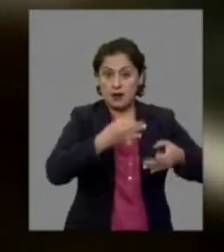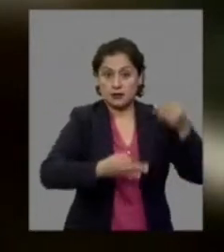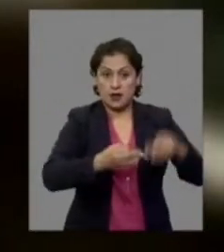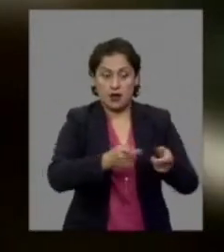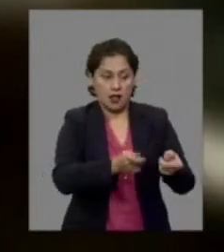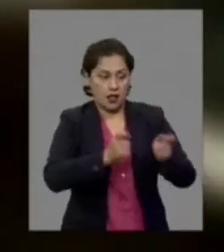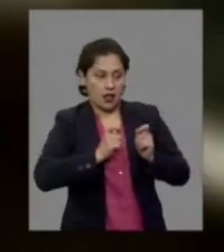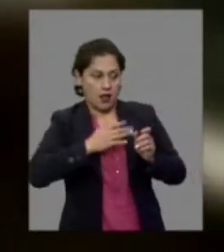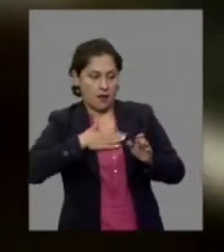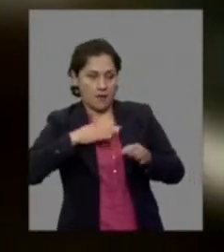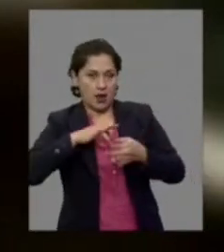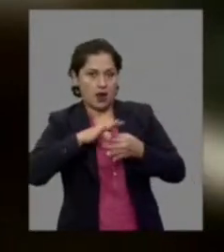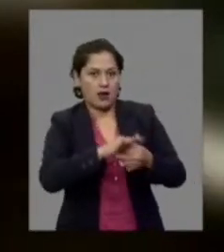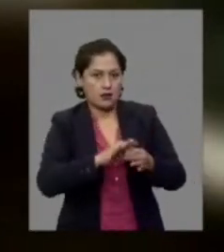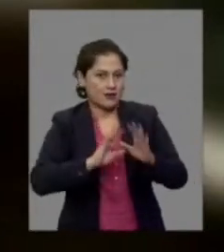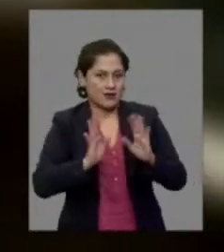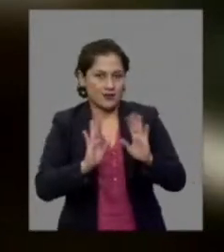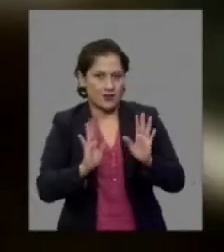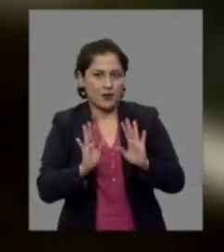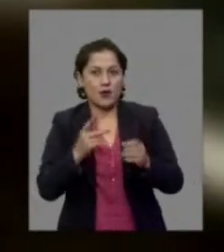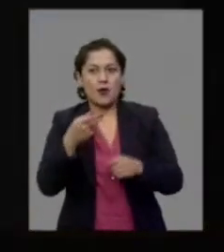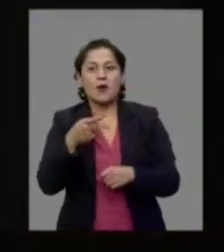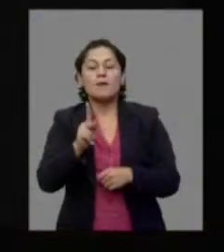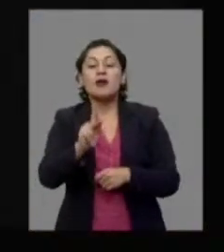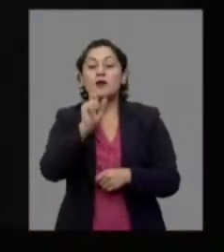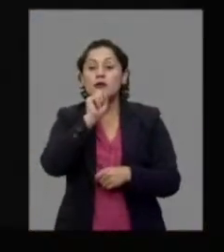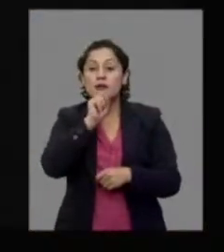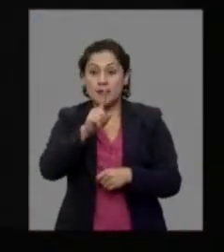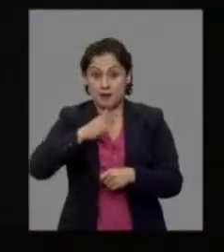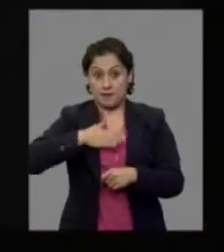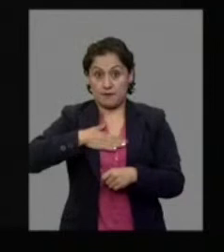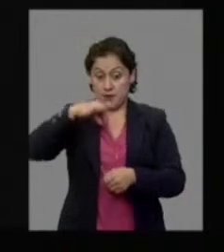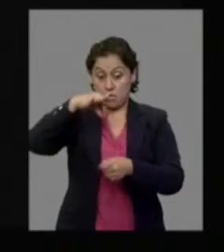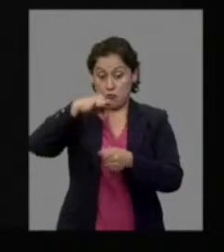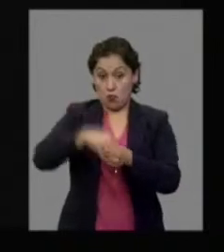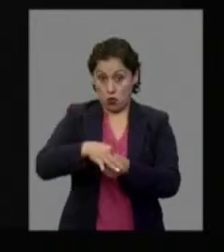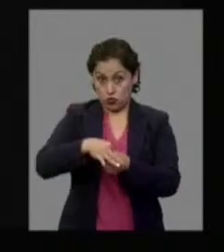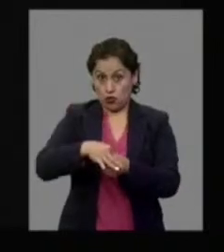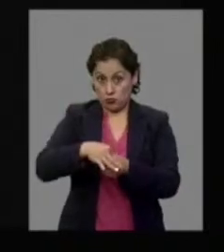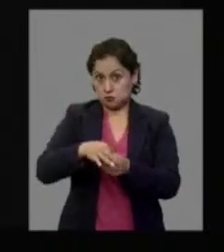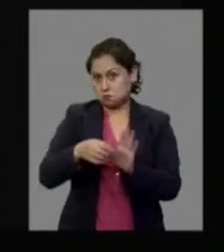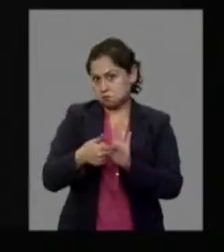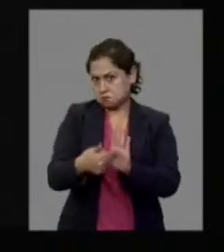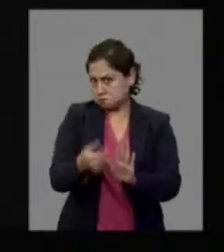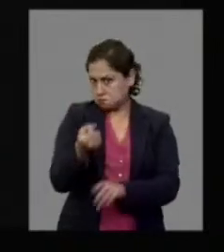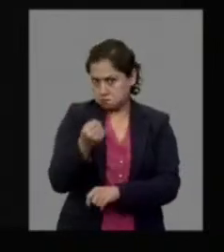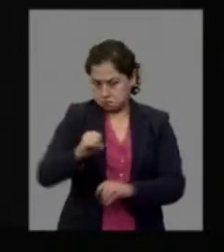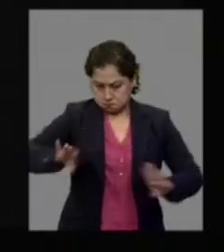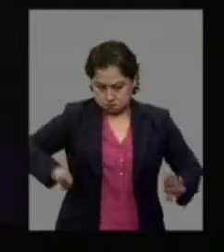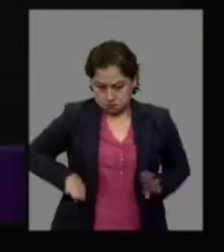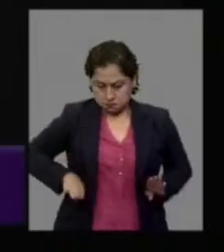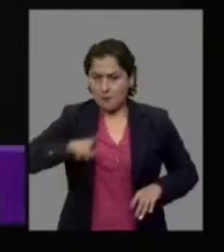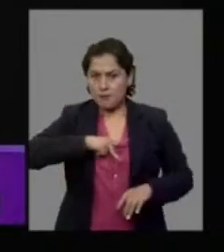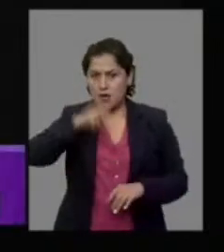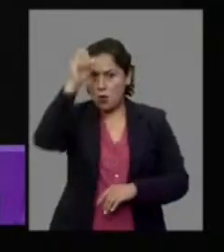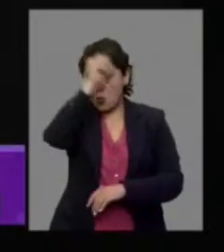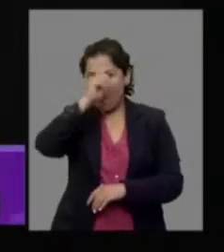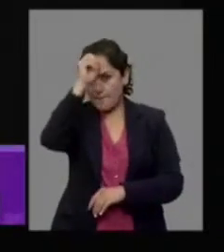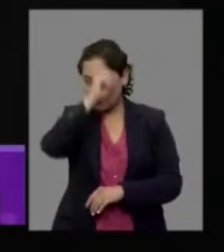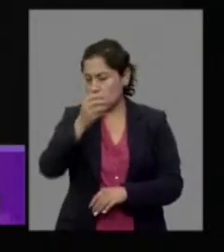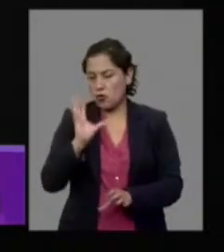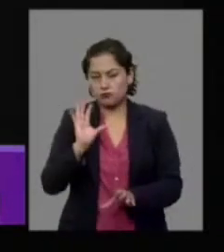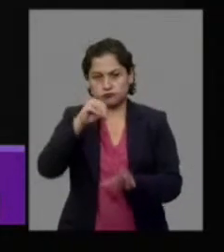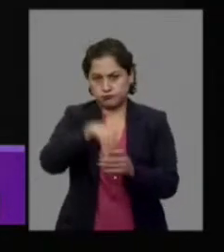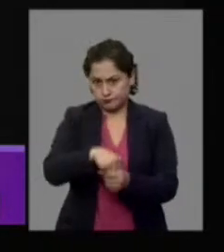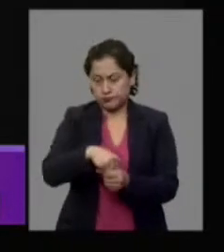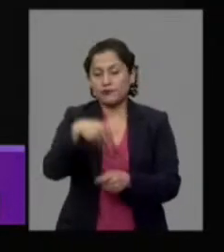y bueno, mis votos particulares dan cuenta de ello, pero finalmente yo tengo que reconocer que el criterio de